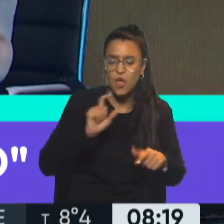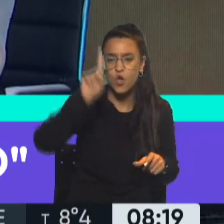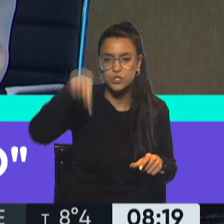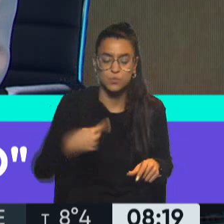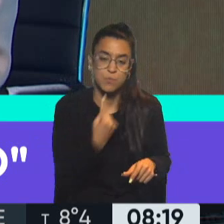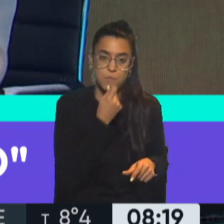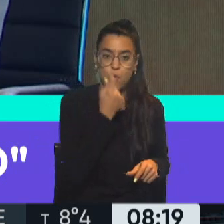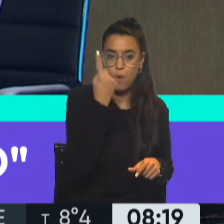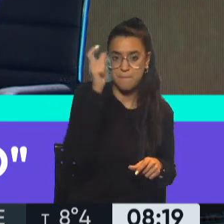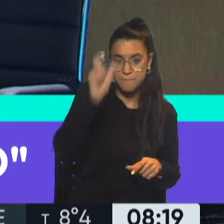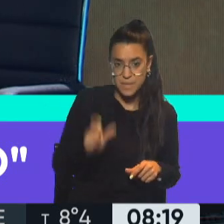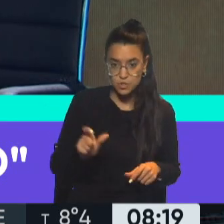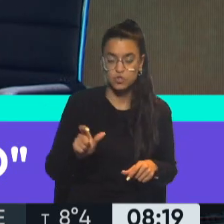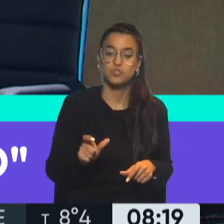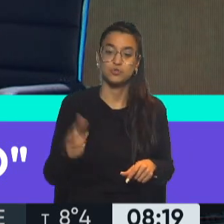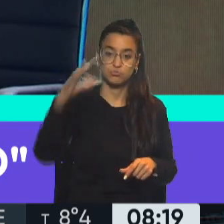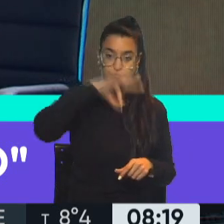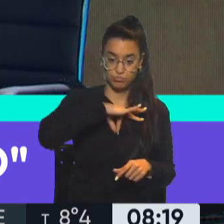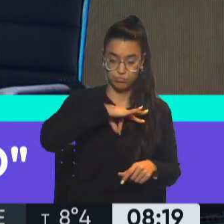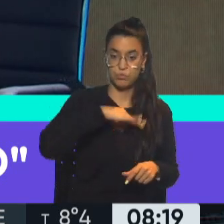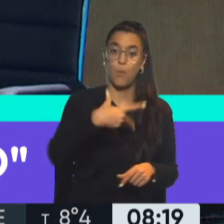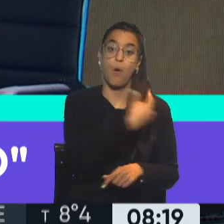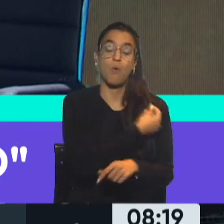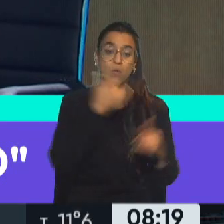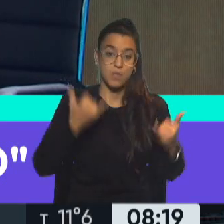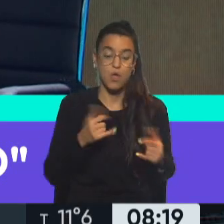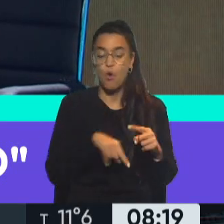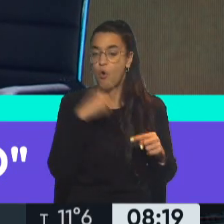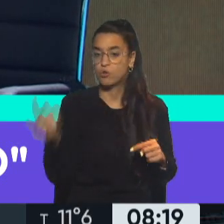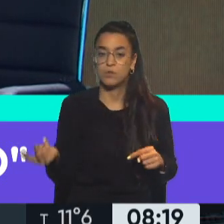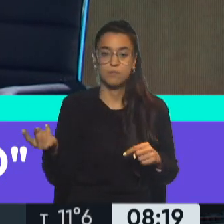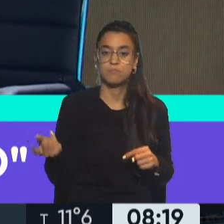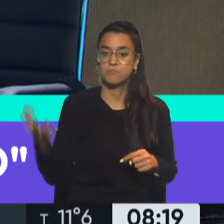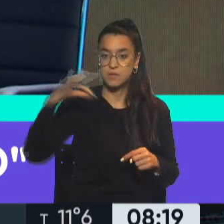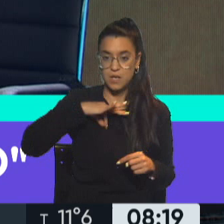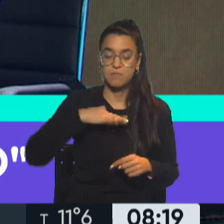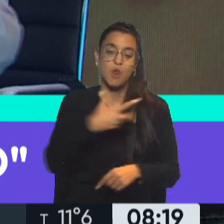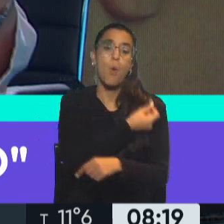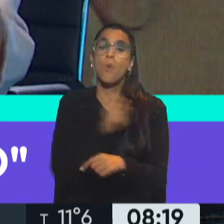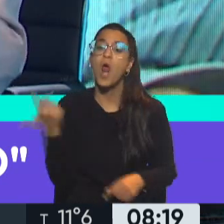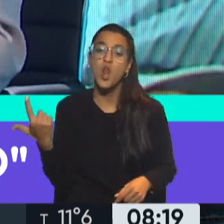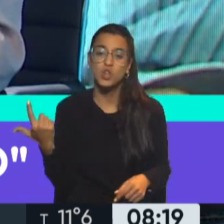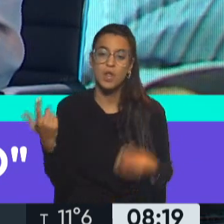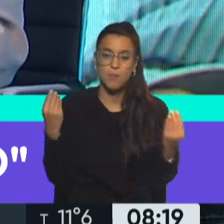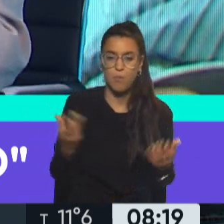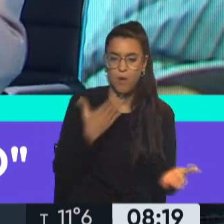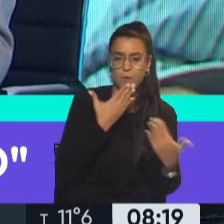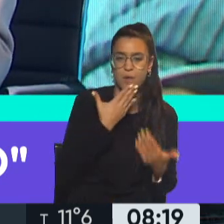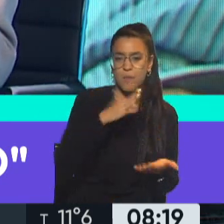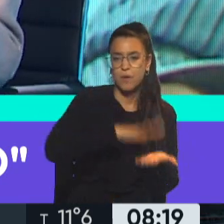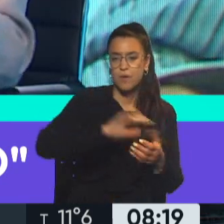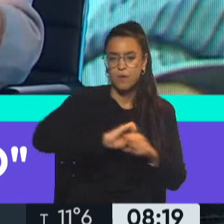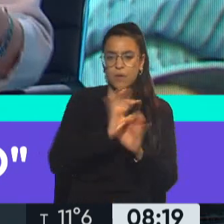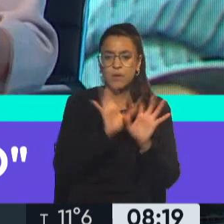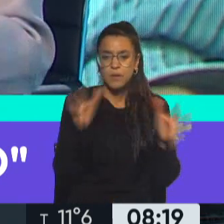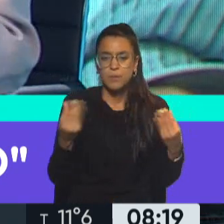de una persona que tiene COVID con vacunas a la persona que no tiene COVID sin vacunas? Porque hemos hablado durante toda esta